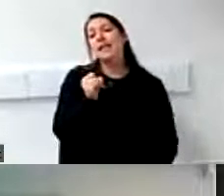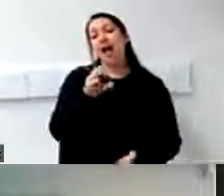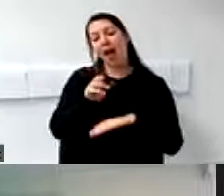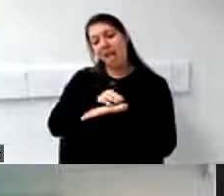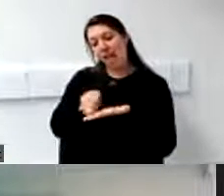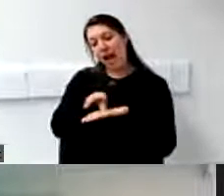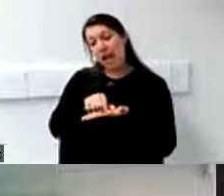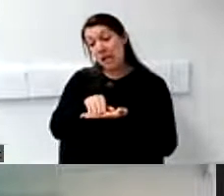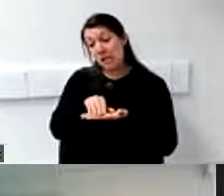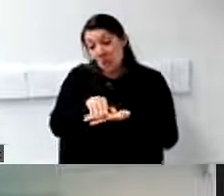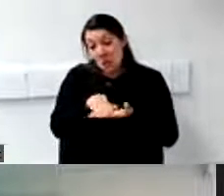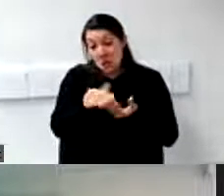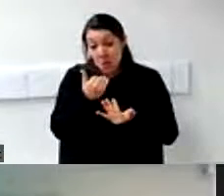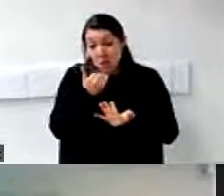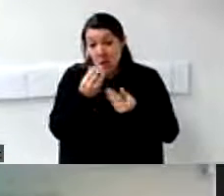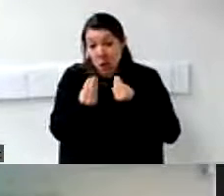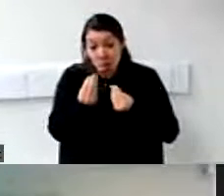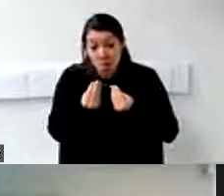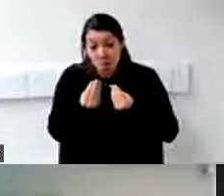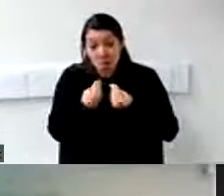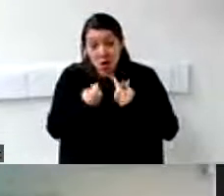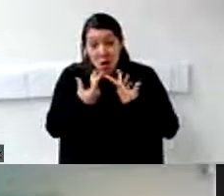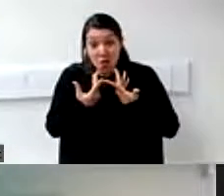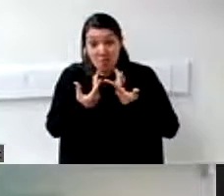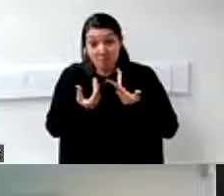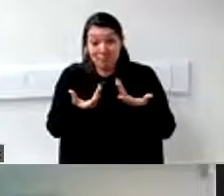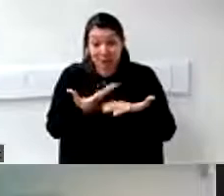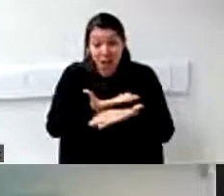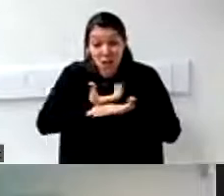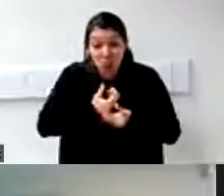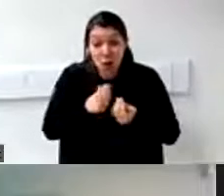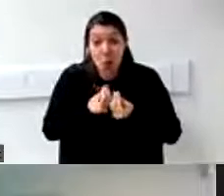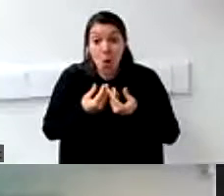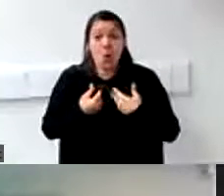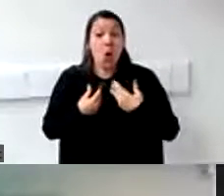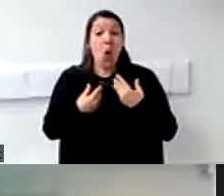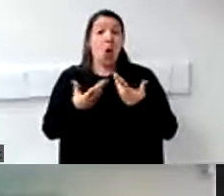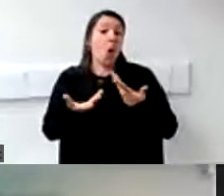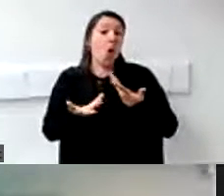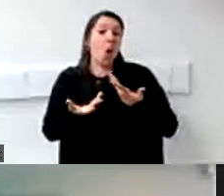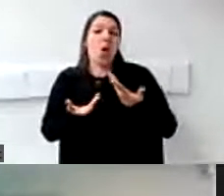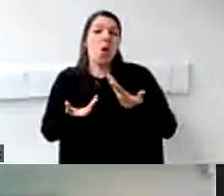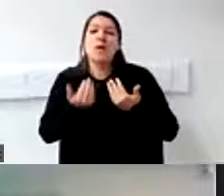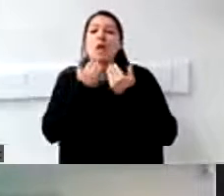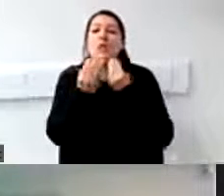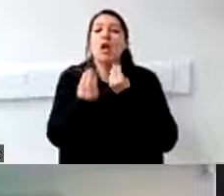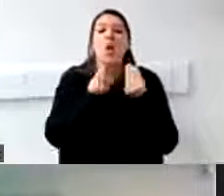sé interpretar yo, ¿cómo lo voy a tomar? O yo no sé interpretar, o no sé tratar a